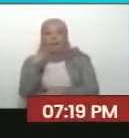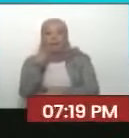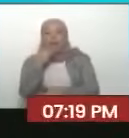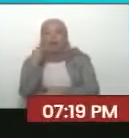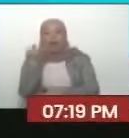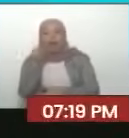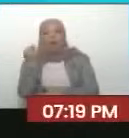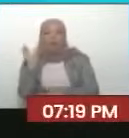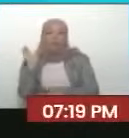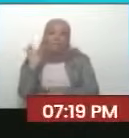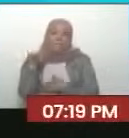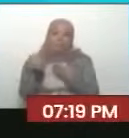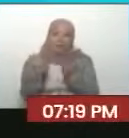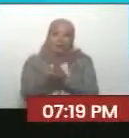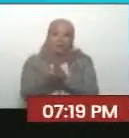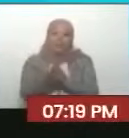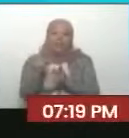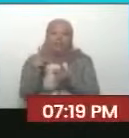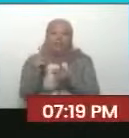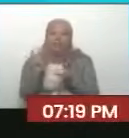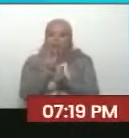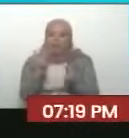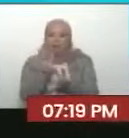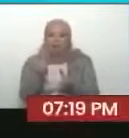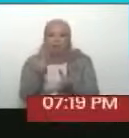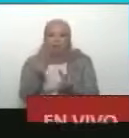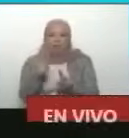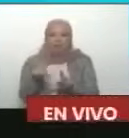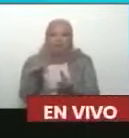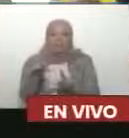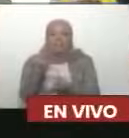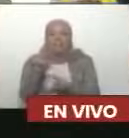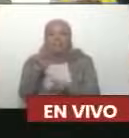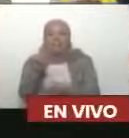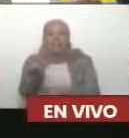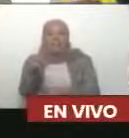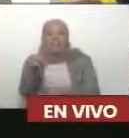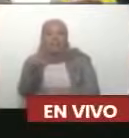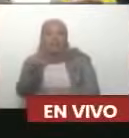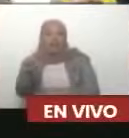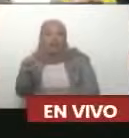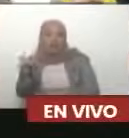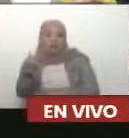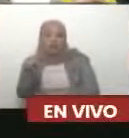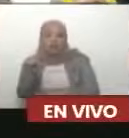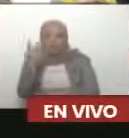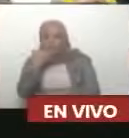Y, no, ¿verdad? De Karol G para acá, pues.